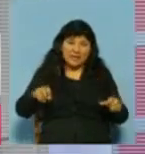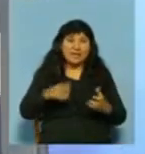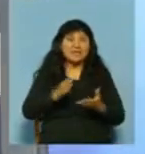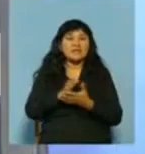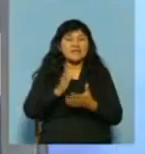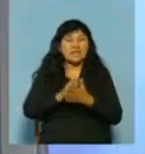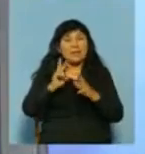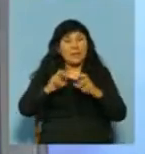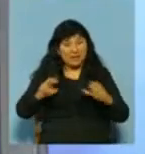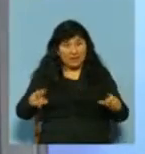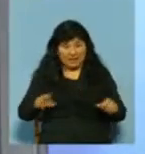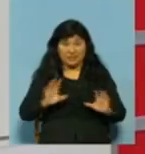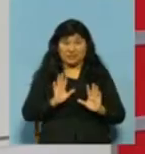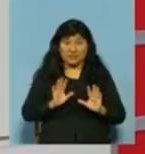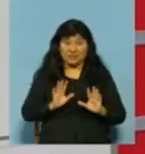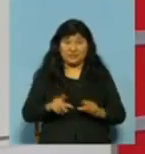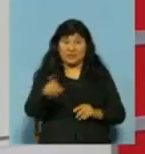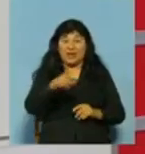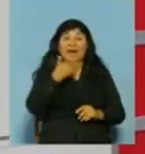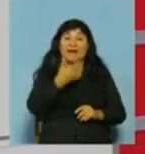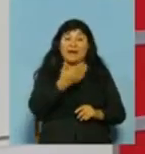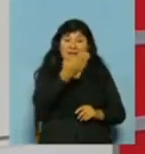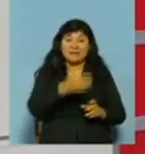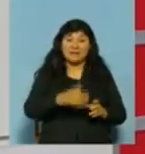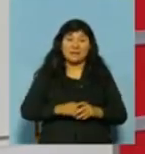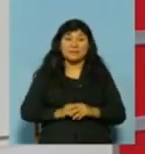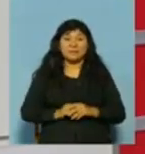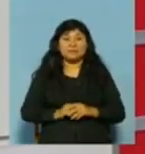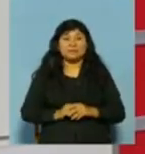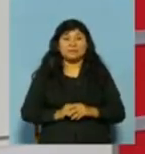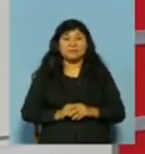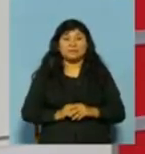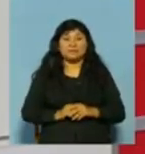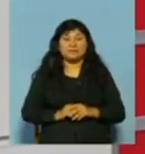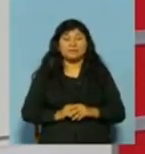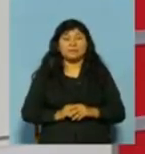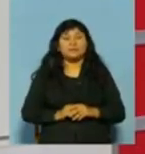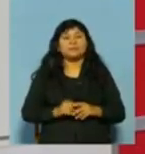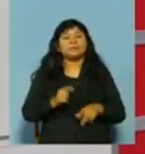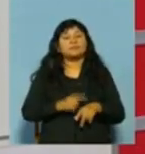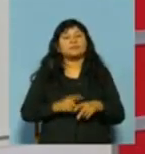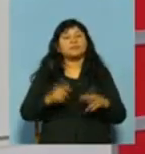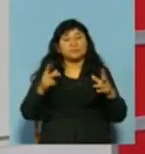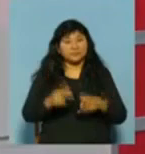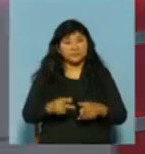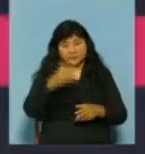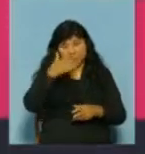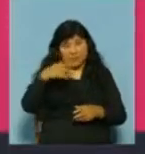Claudia. Gracias, Emiliano, si estás en línea todavía. Gracias. A la pausa, ya volvemos.